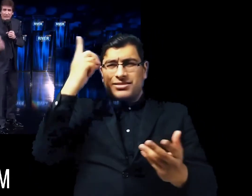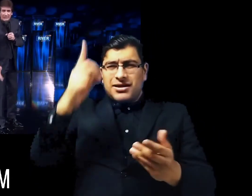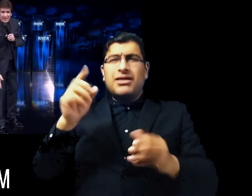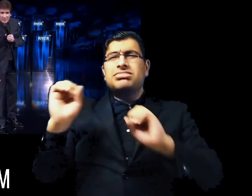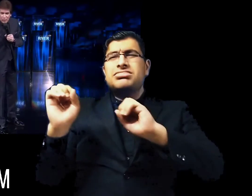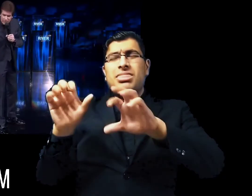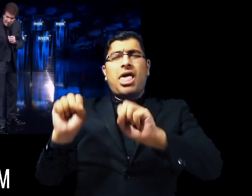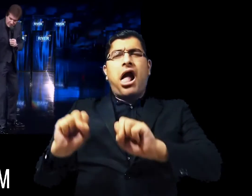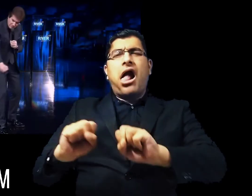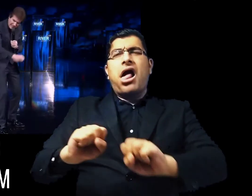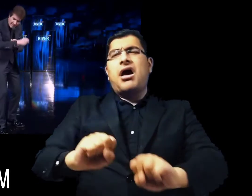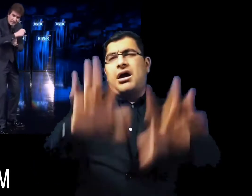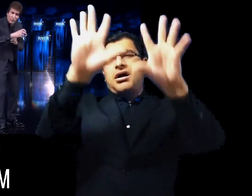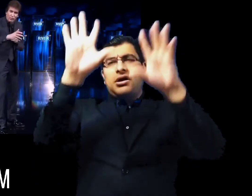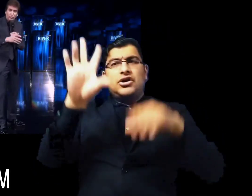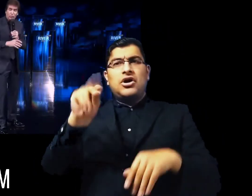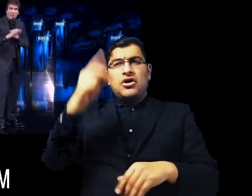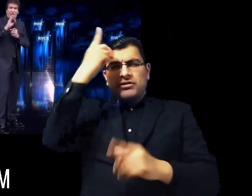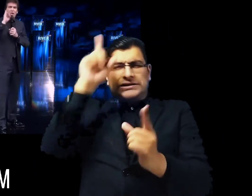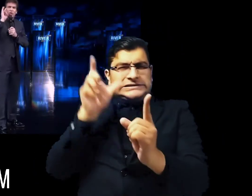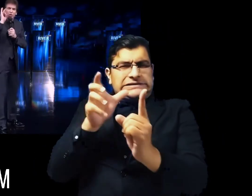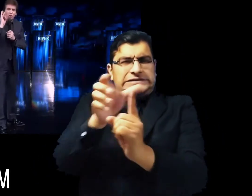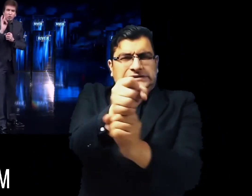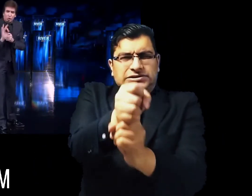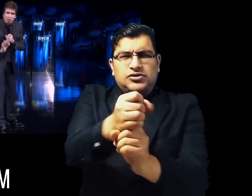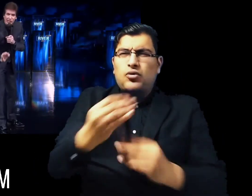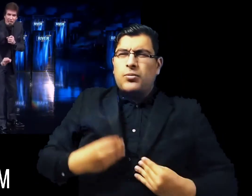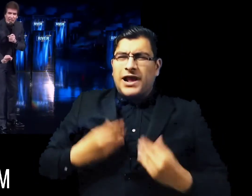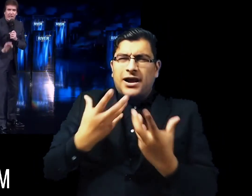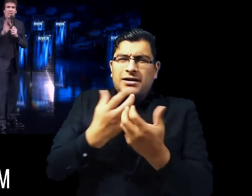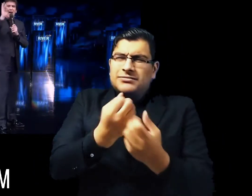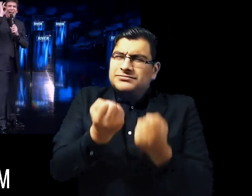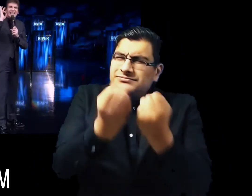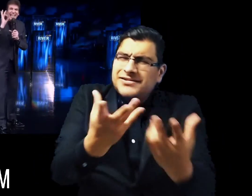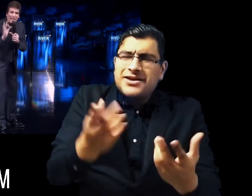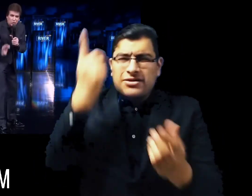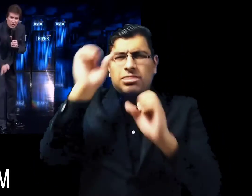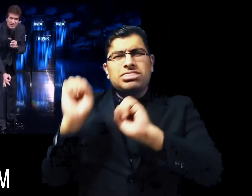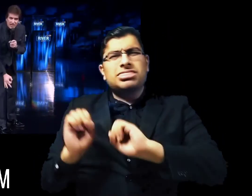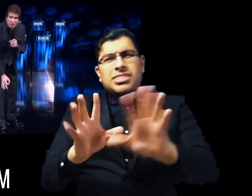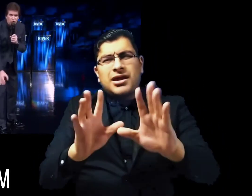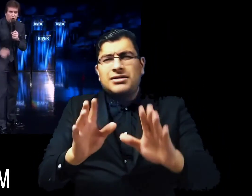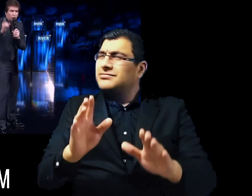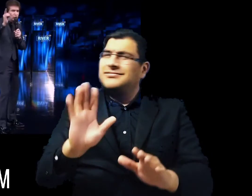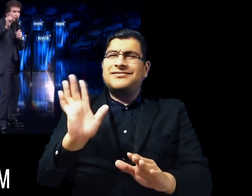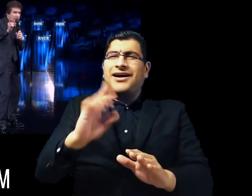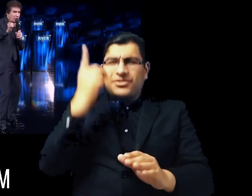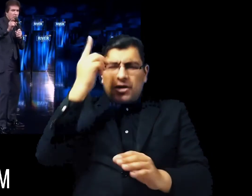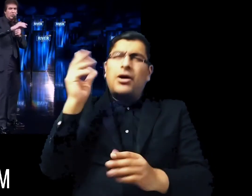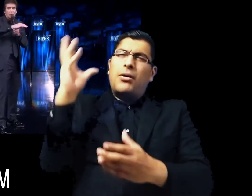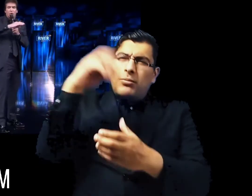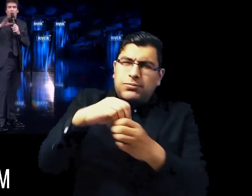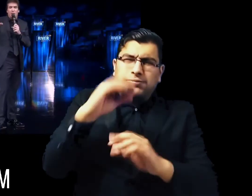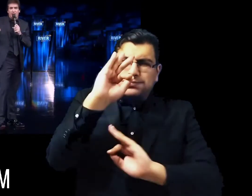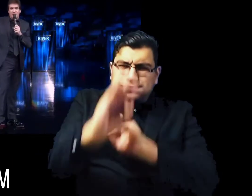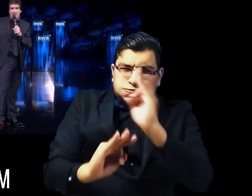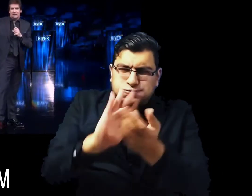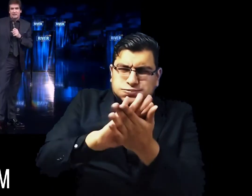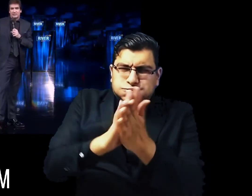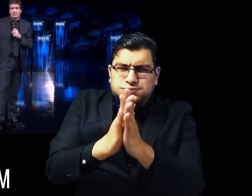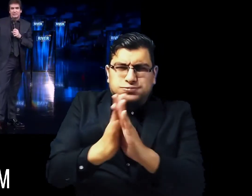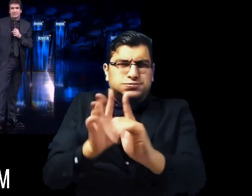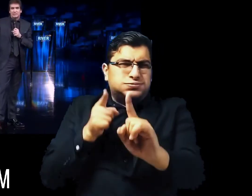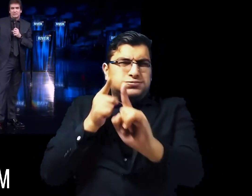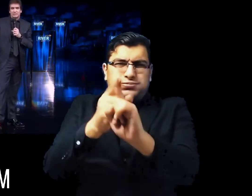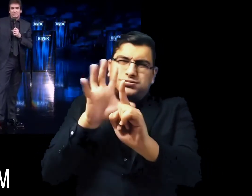te suelta la mano, que se empecinó con tu vida. Dios no te deja hasta que no haya hecho contigo lo que iba a hacer.